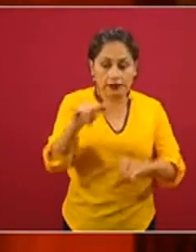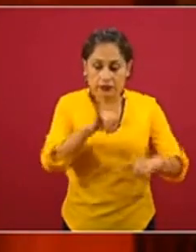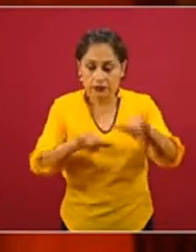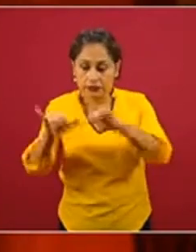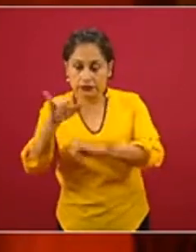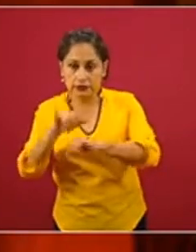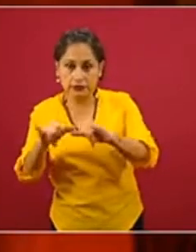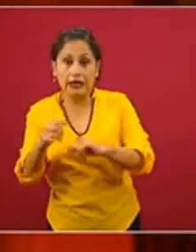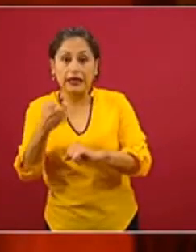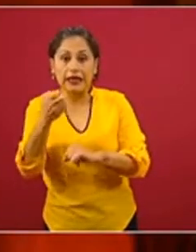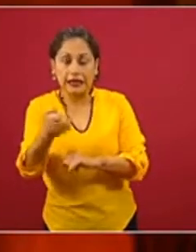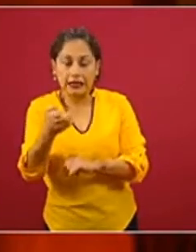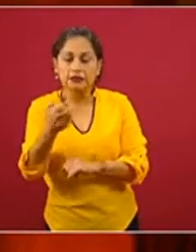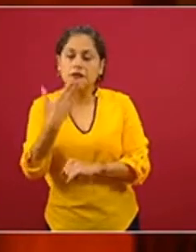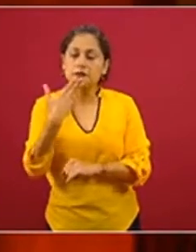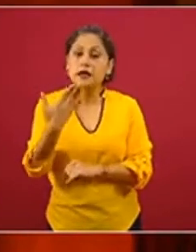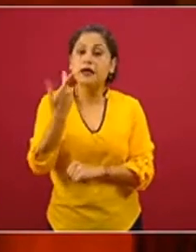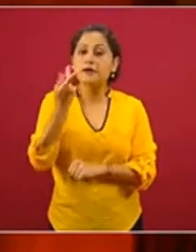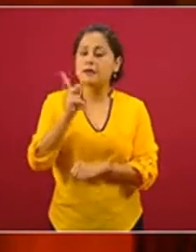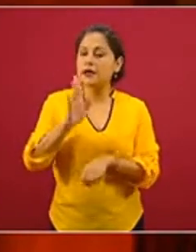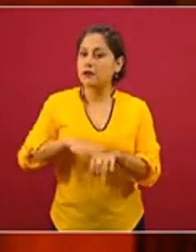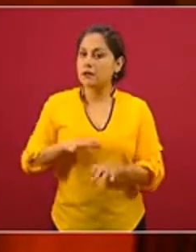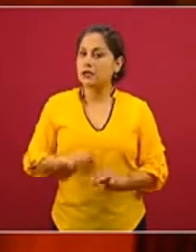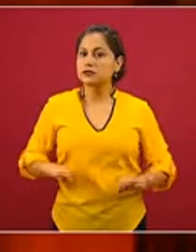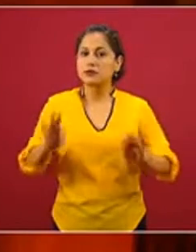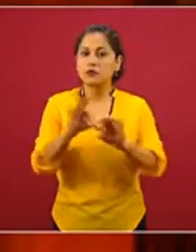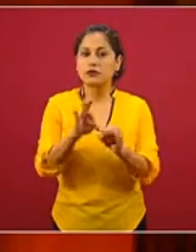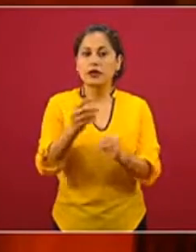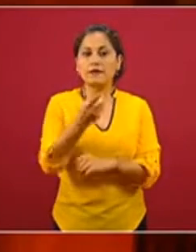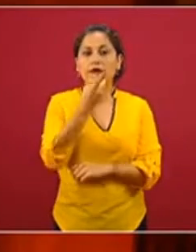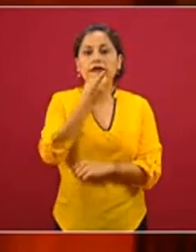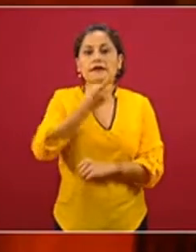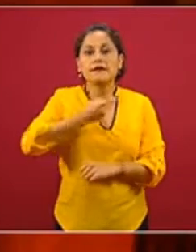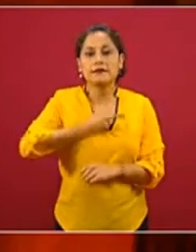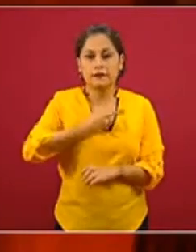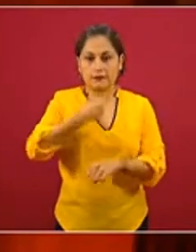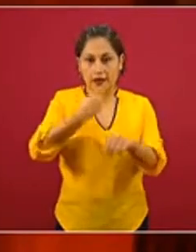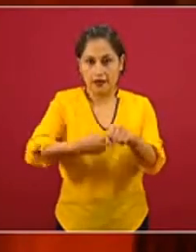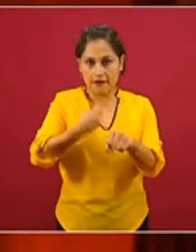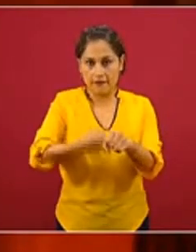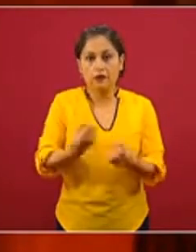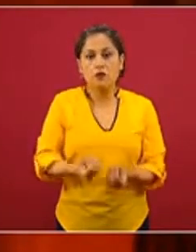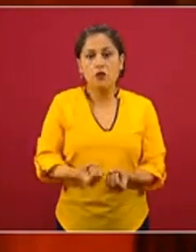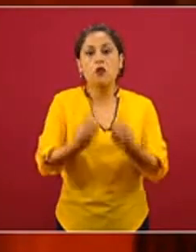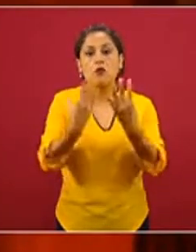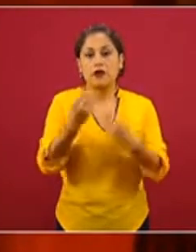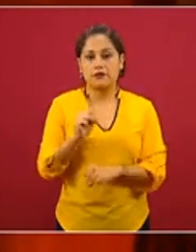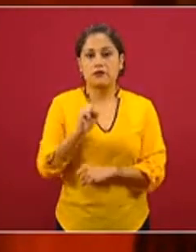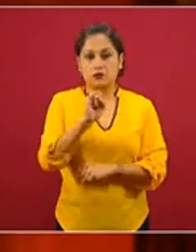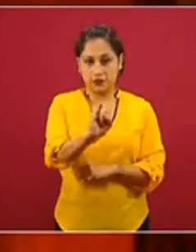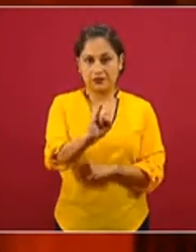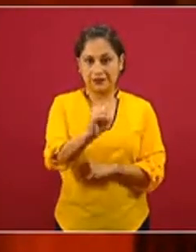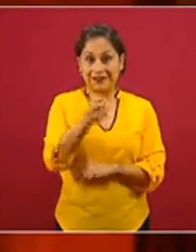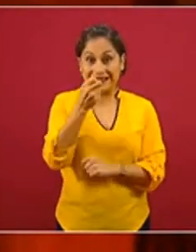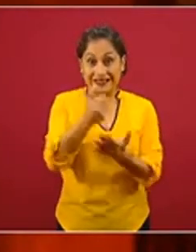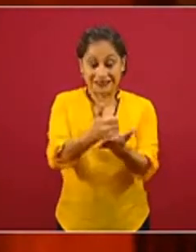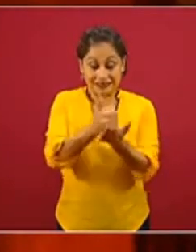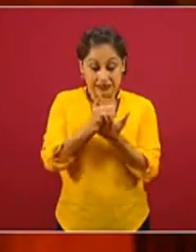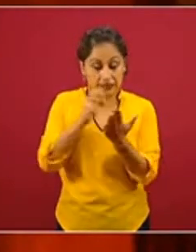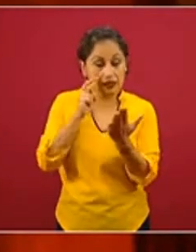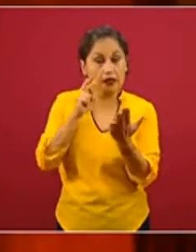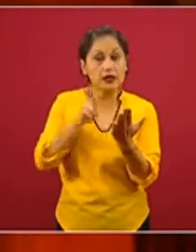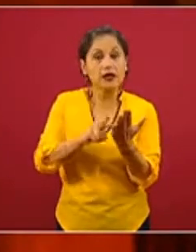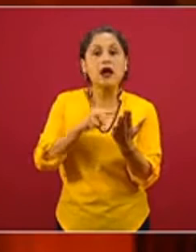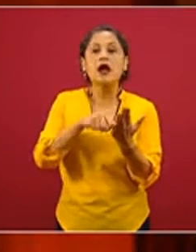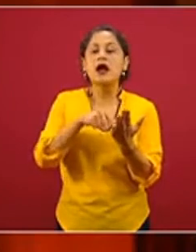de positividad es el que nos evidencia qué tanto está circulando realmente el virus en